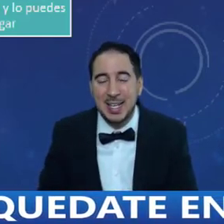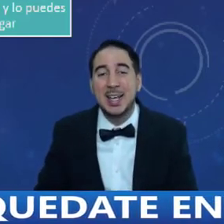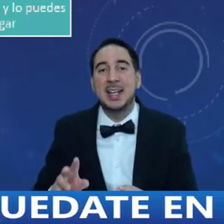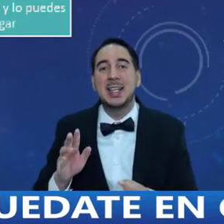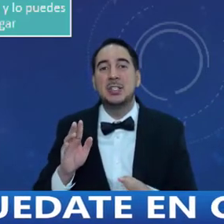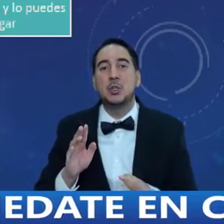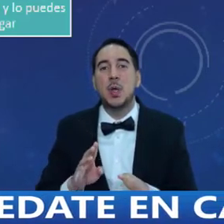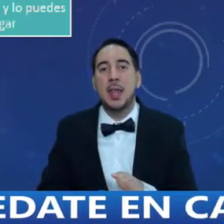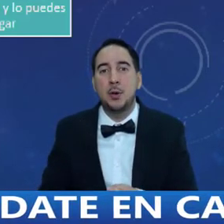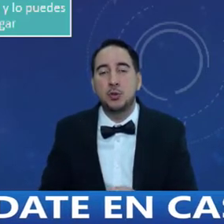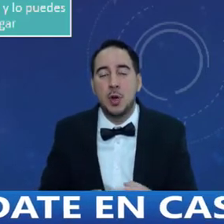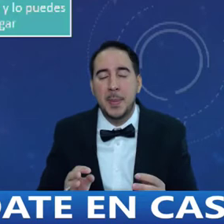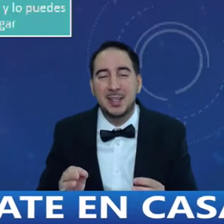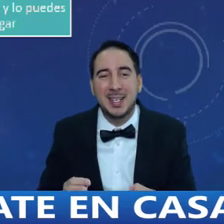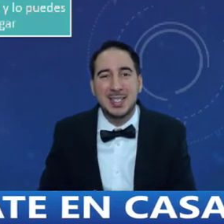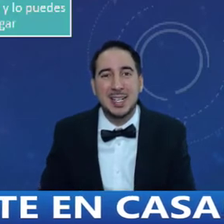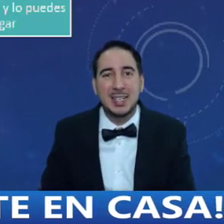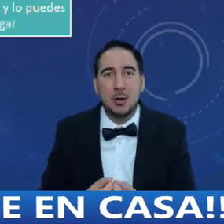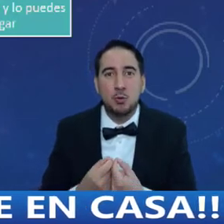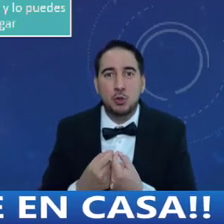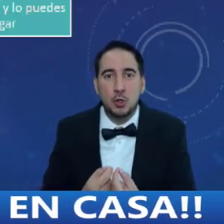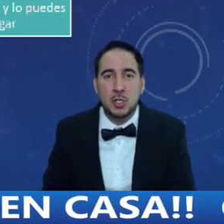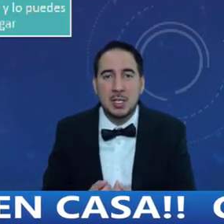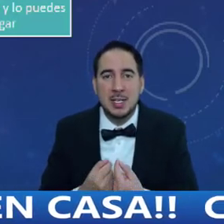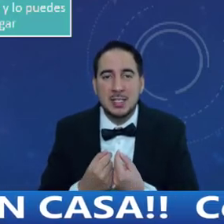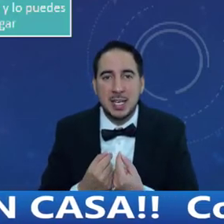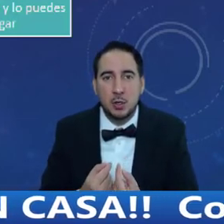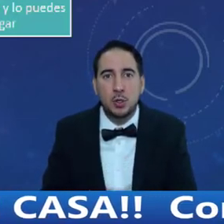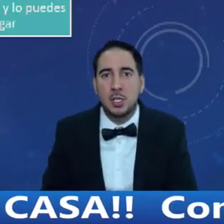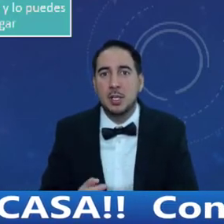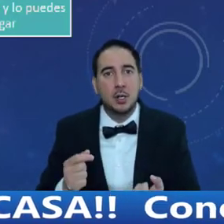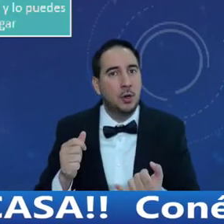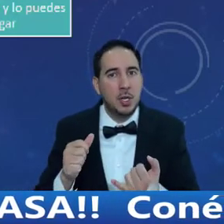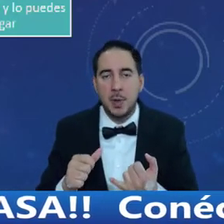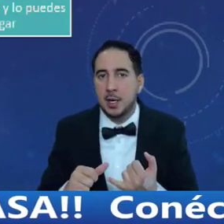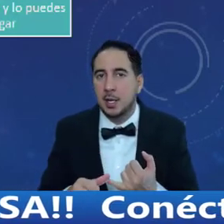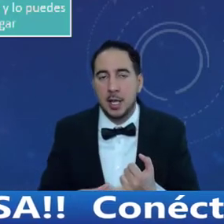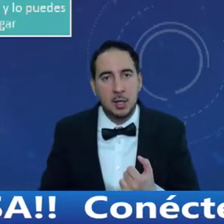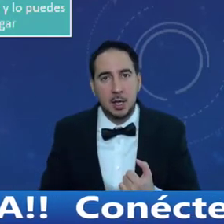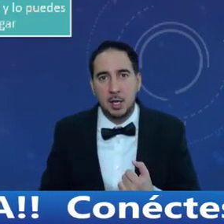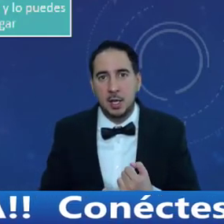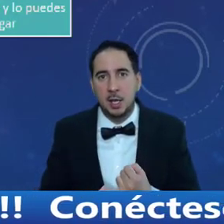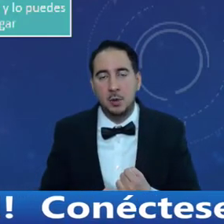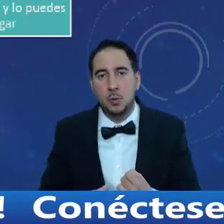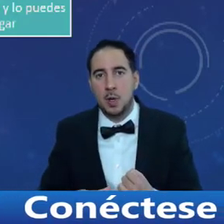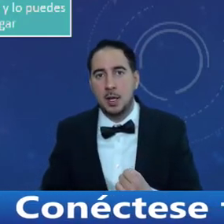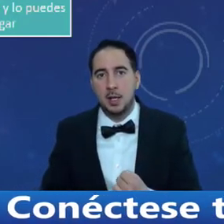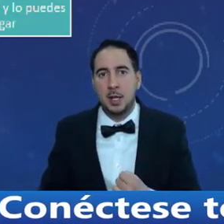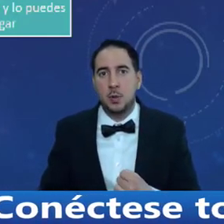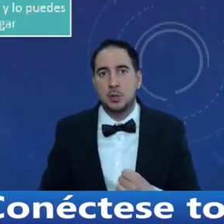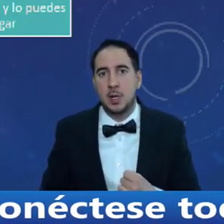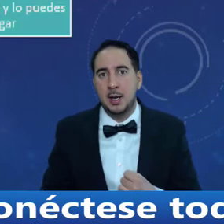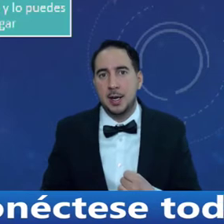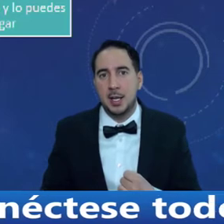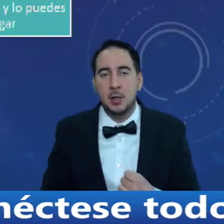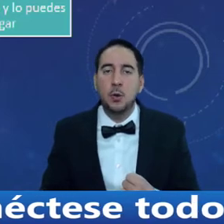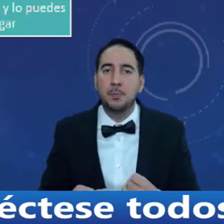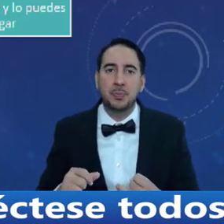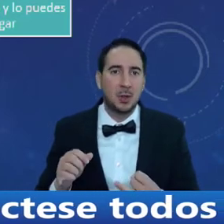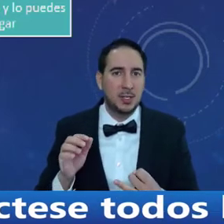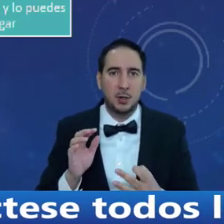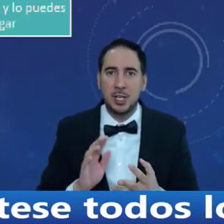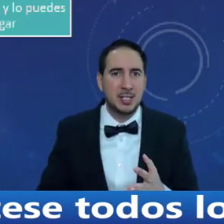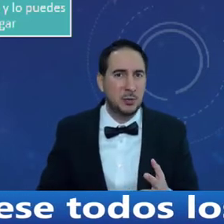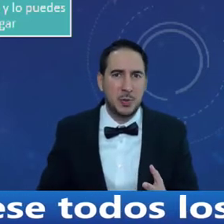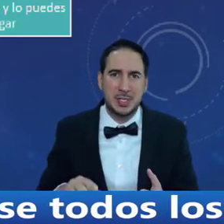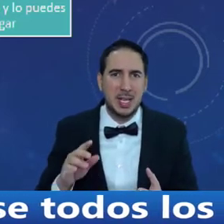residente, ni ciudadano. Solamente necesitas tener un social security. Social security, no nivel educacional requerido.